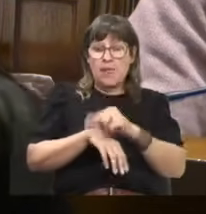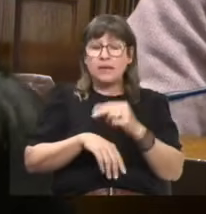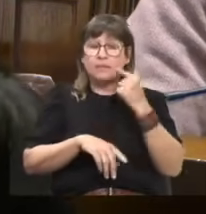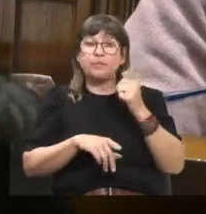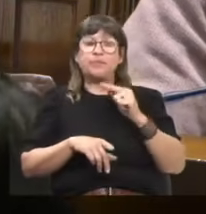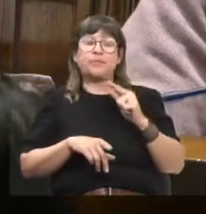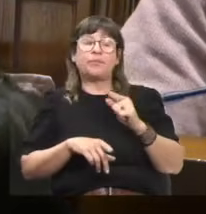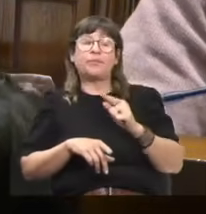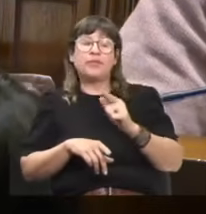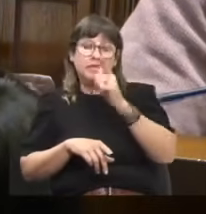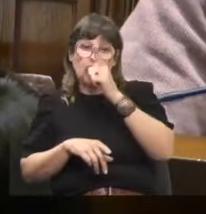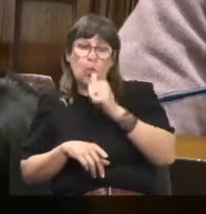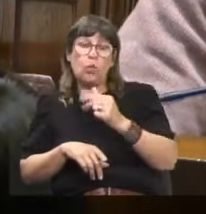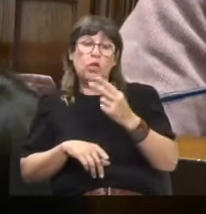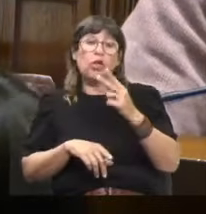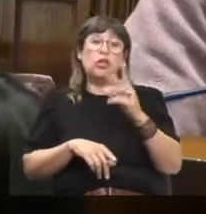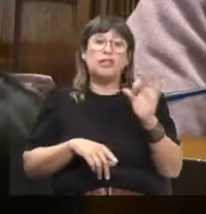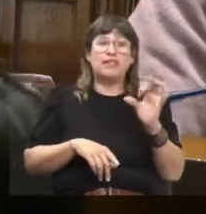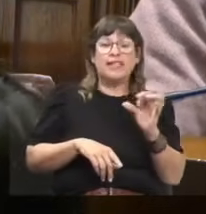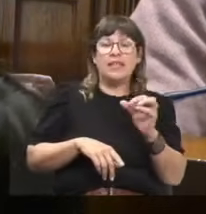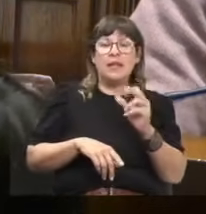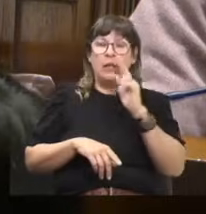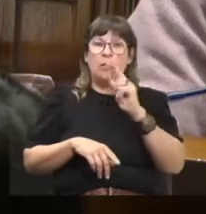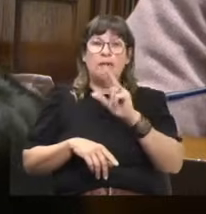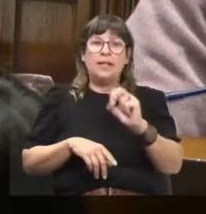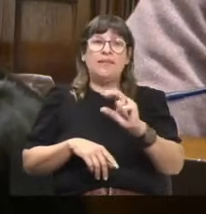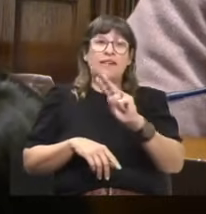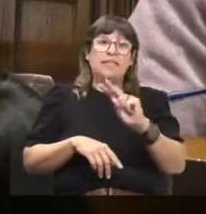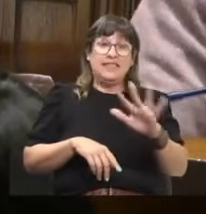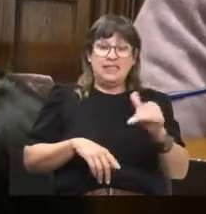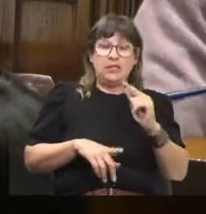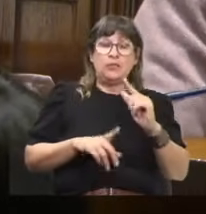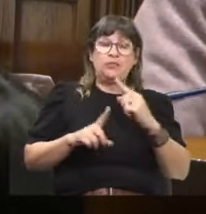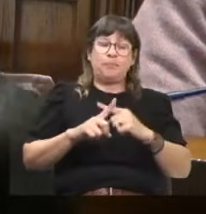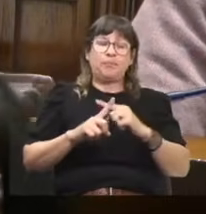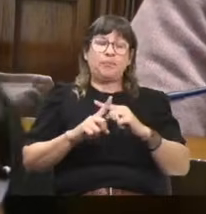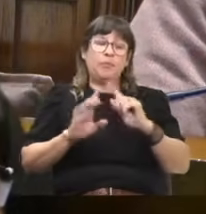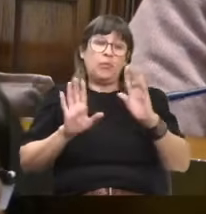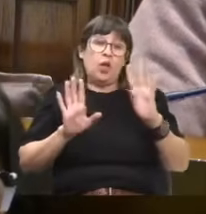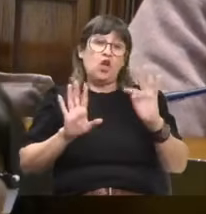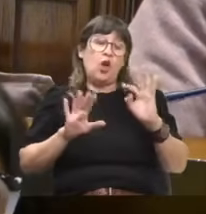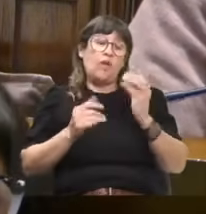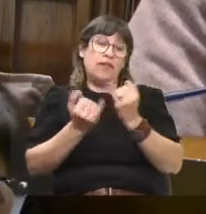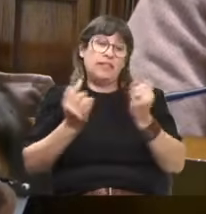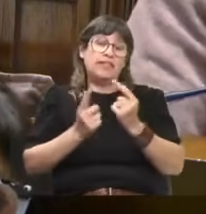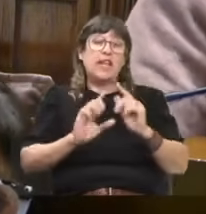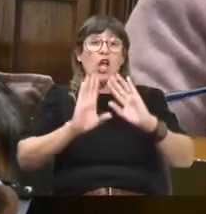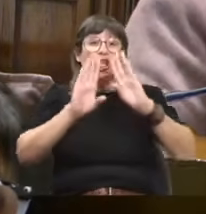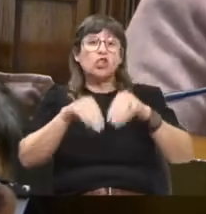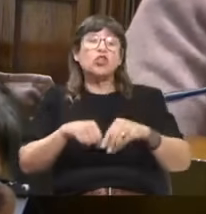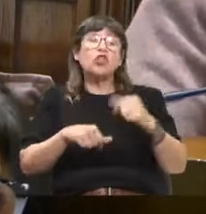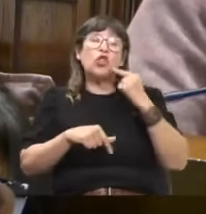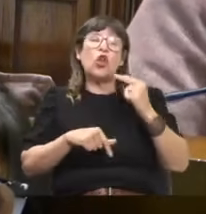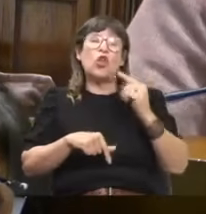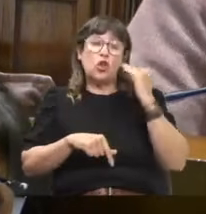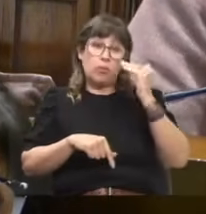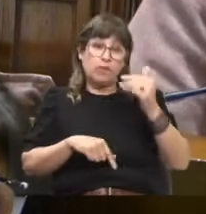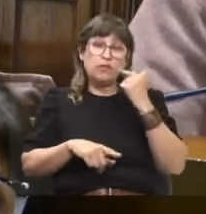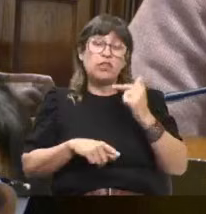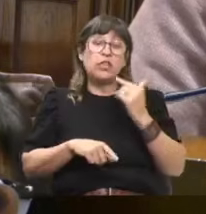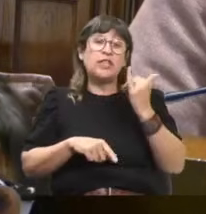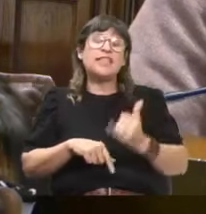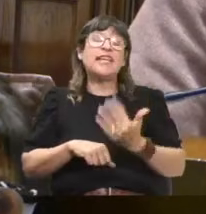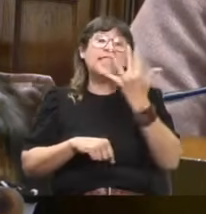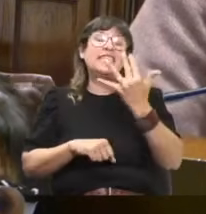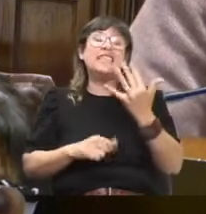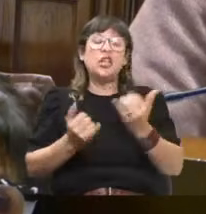del 2025, por 90 días. Todos los docentes tienen 5 días posteriores para